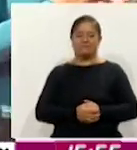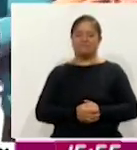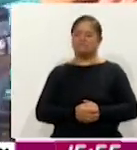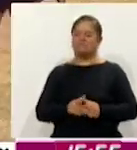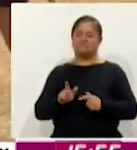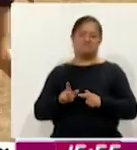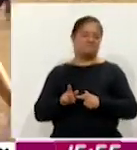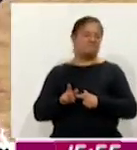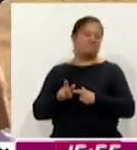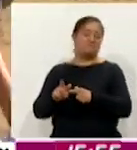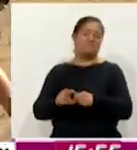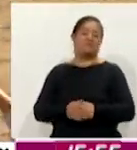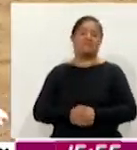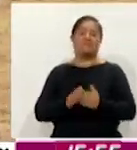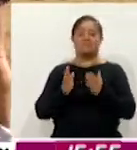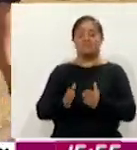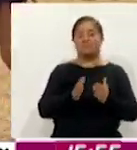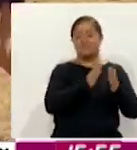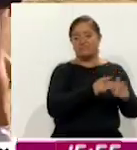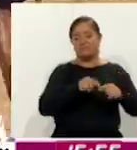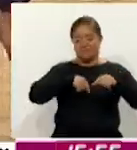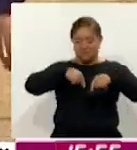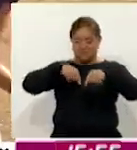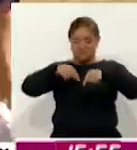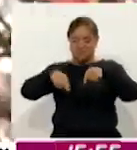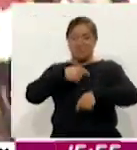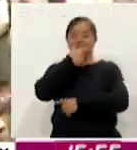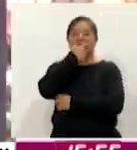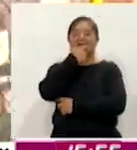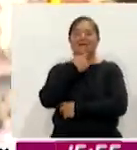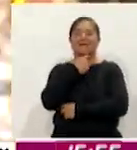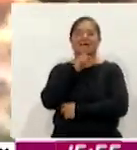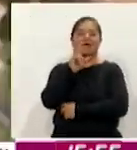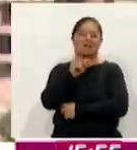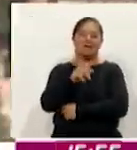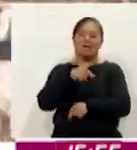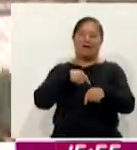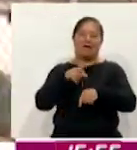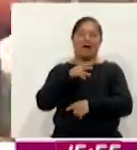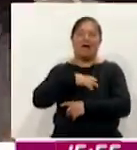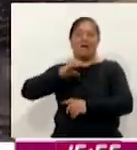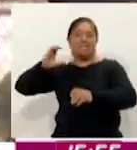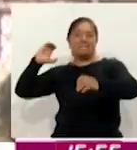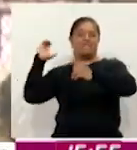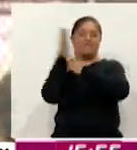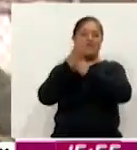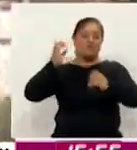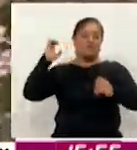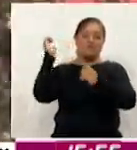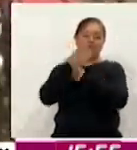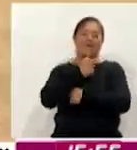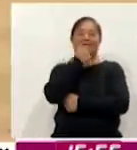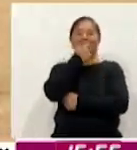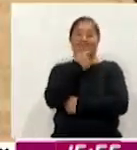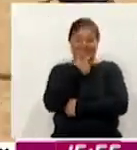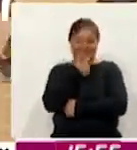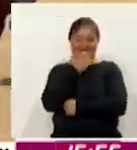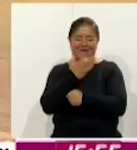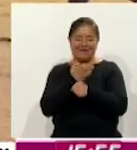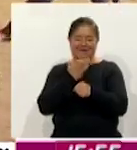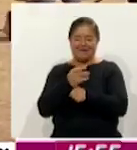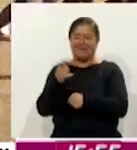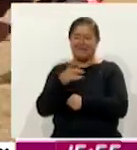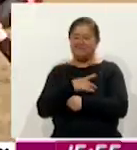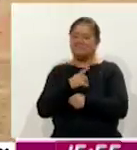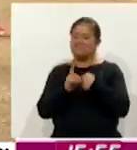Cambiamos de deporte. El equipo de fútbol flag de Bulldogs mantiene partidos de preparación de cara al inicio del torneo. Al momento, el balance es